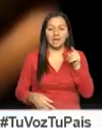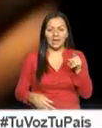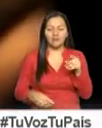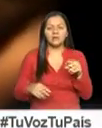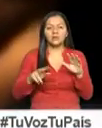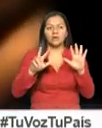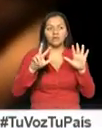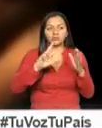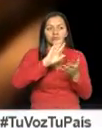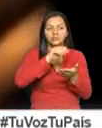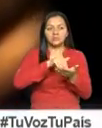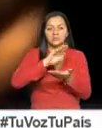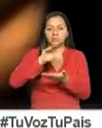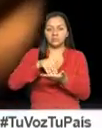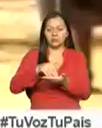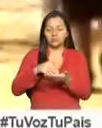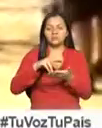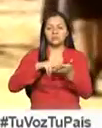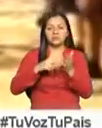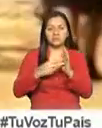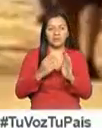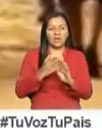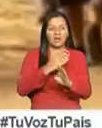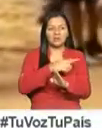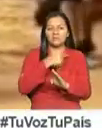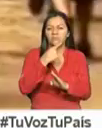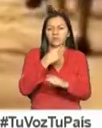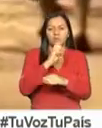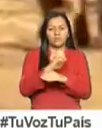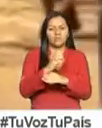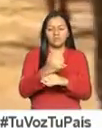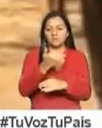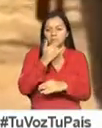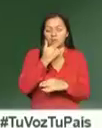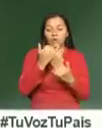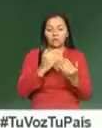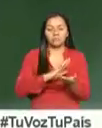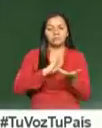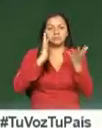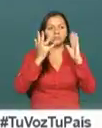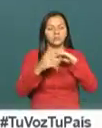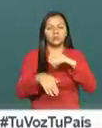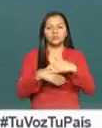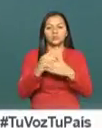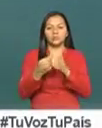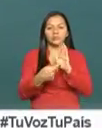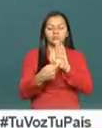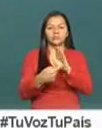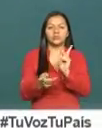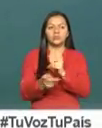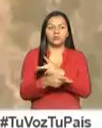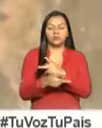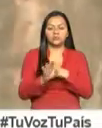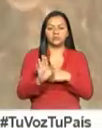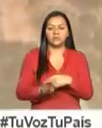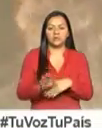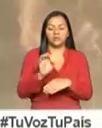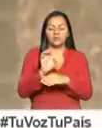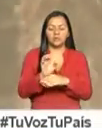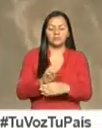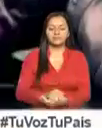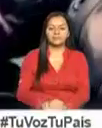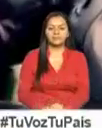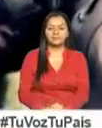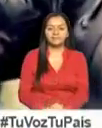ocho centrales marcan un antes y un después, aportando a la soberanía energética y al cambio de la matriz productiva nacional.